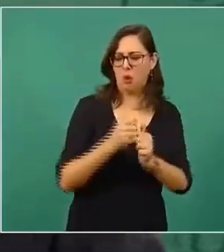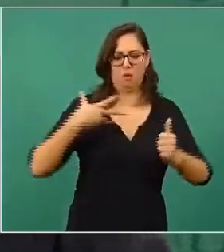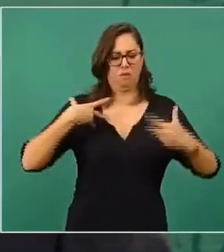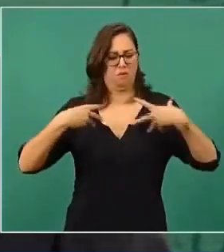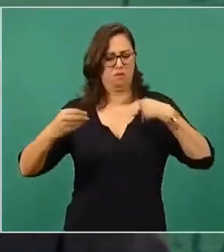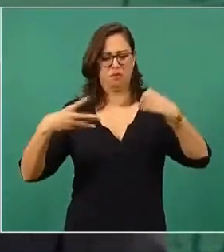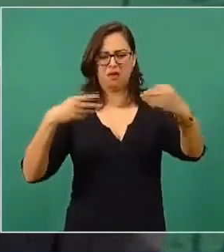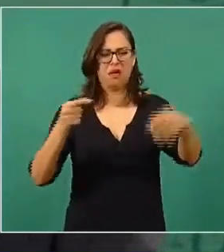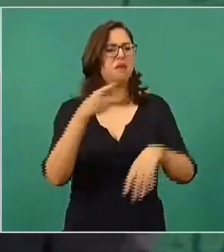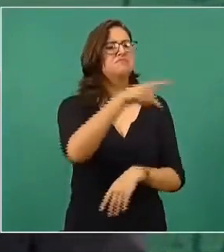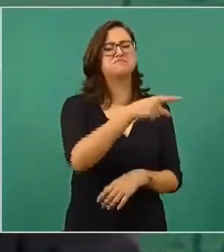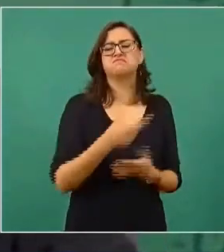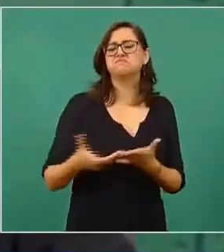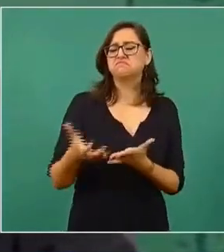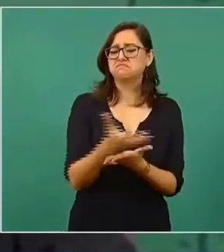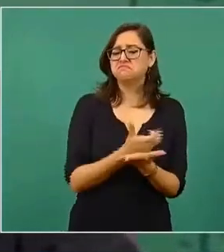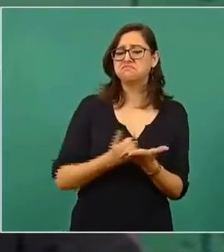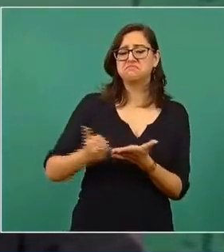ni siquiera